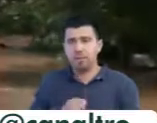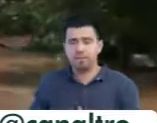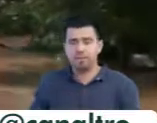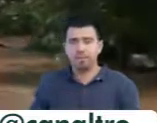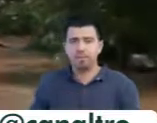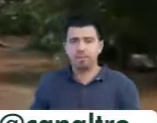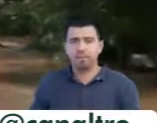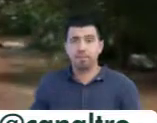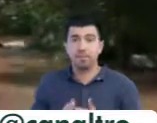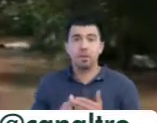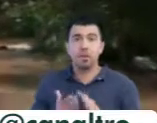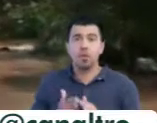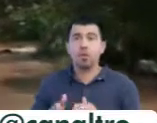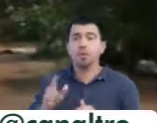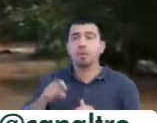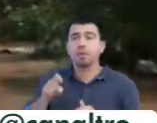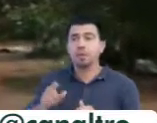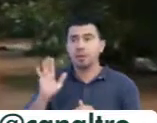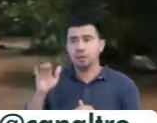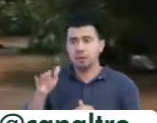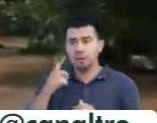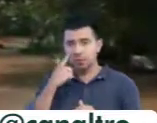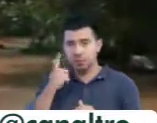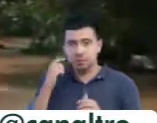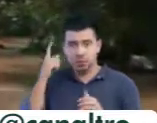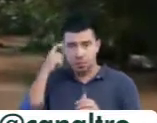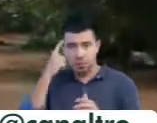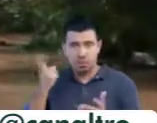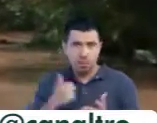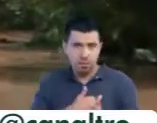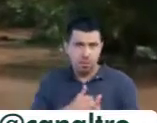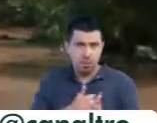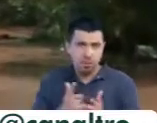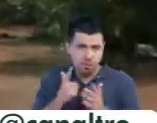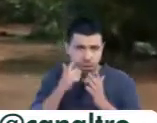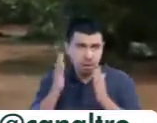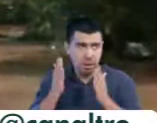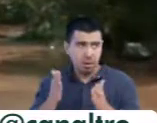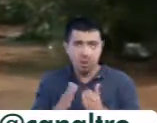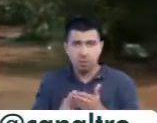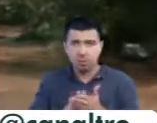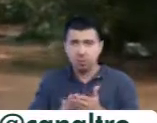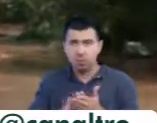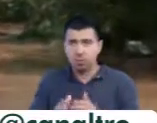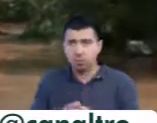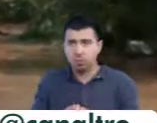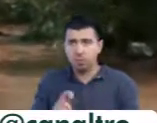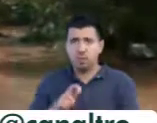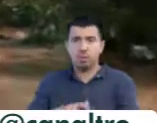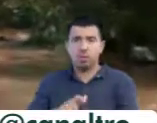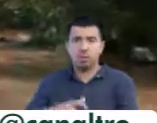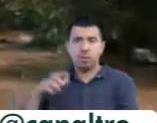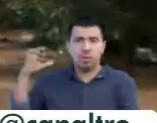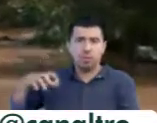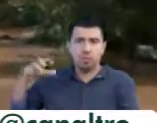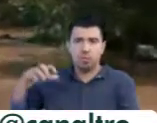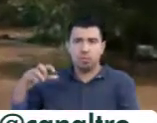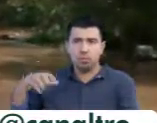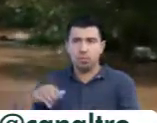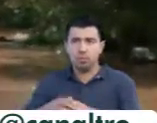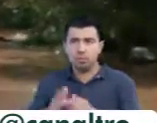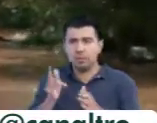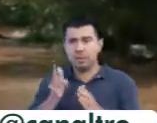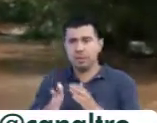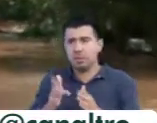La comunidad hace un llamado de atención a las entidades competentes a que les den una pronta solución, ya que la temporada de lluvia se encuentra latente y